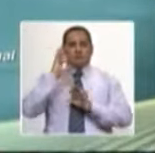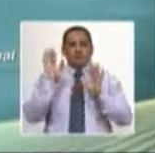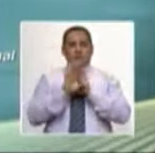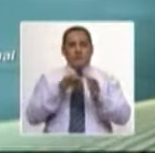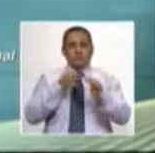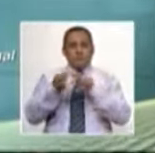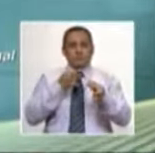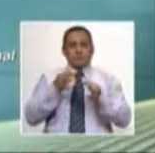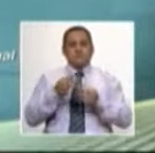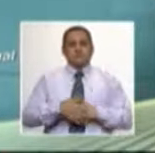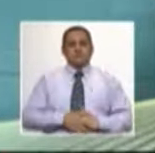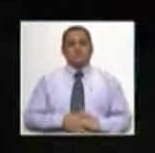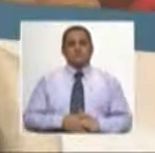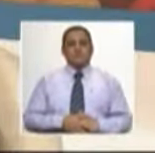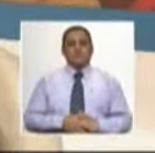contenidos.